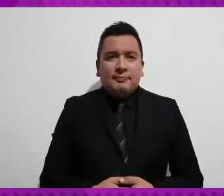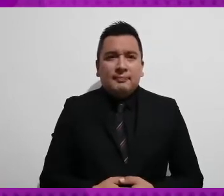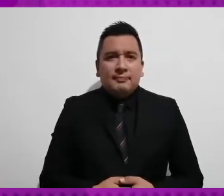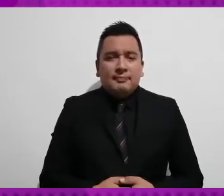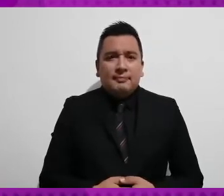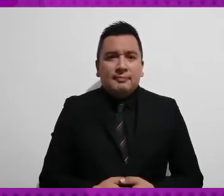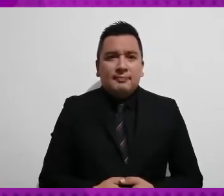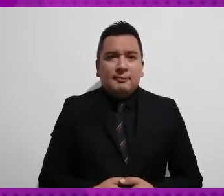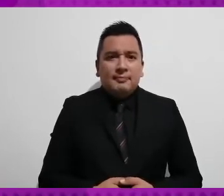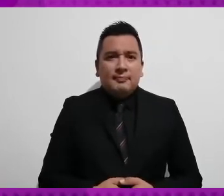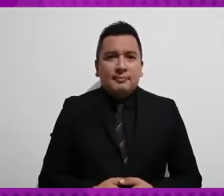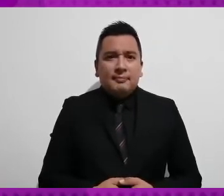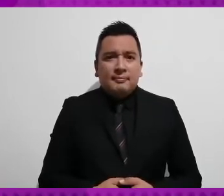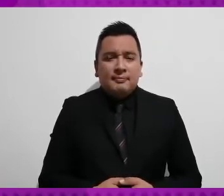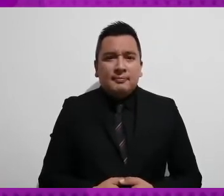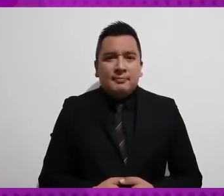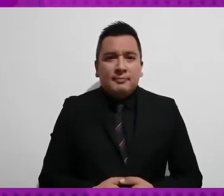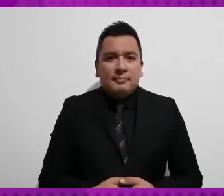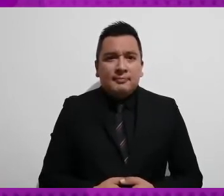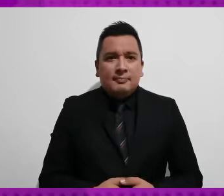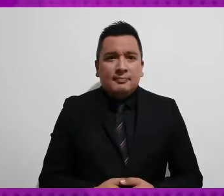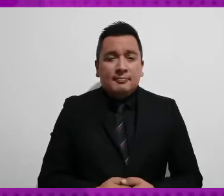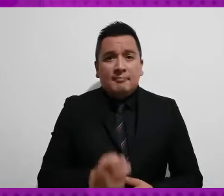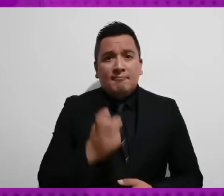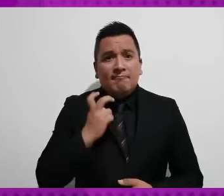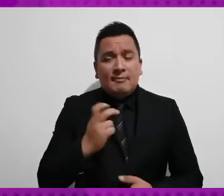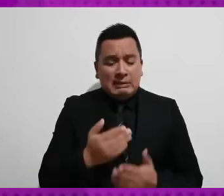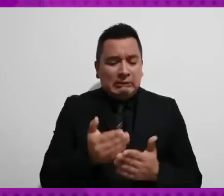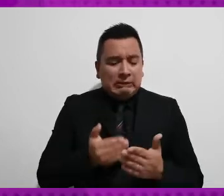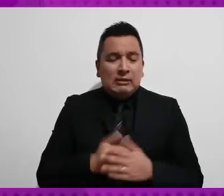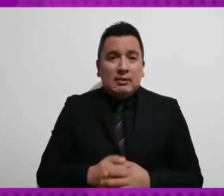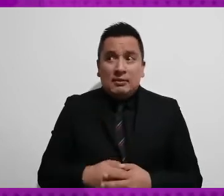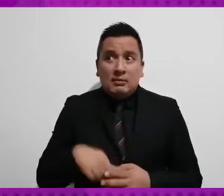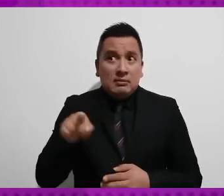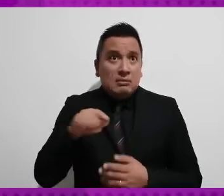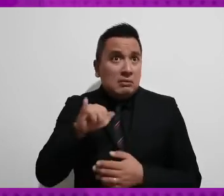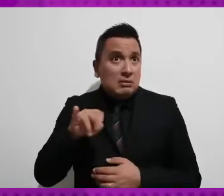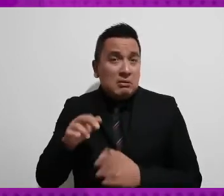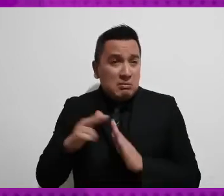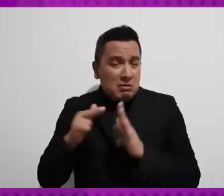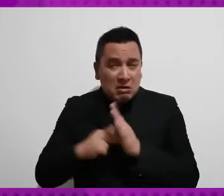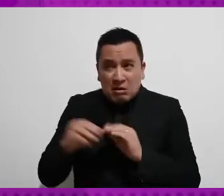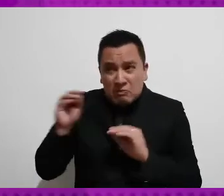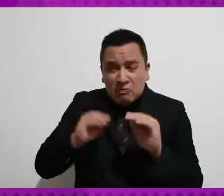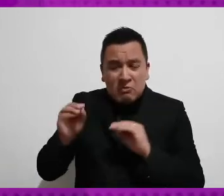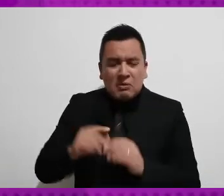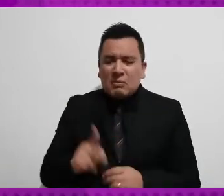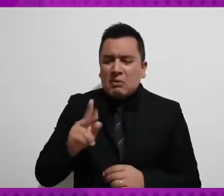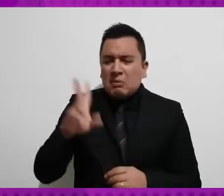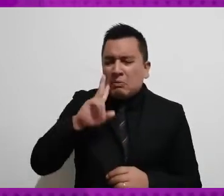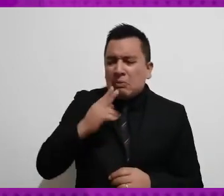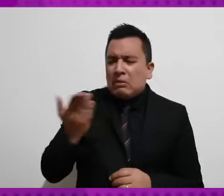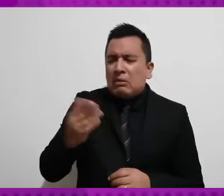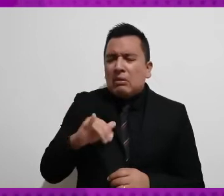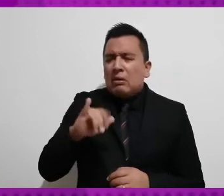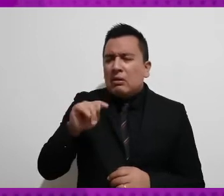país. Entonces, precisamente para ello tenemos estos protocolos. Y Itzel, no sé si pudieras ampliarnos un poquito más